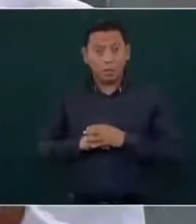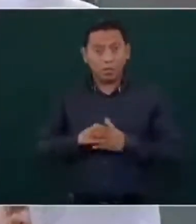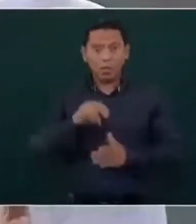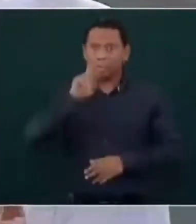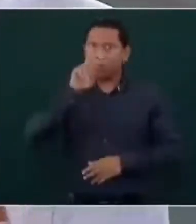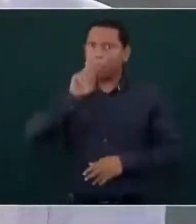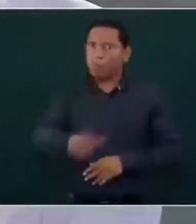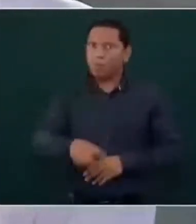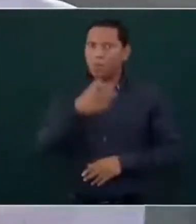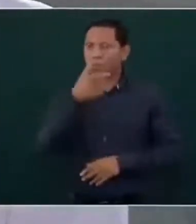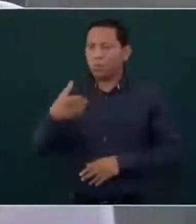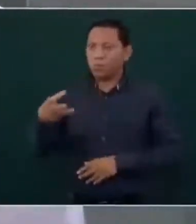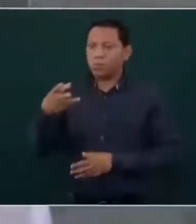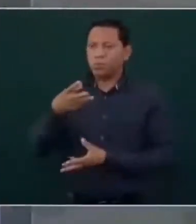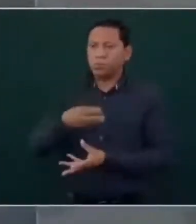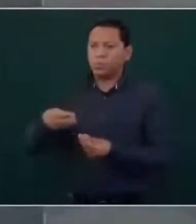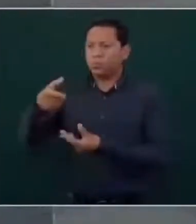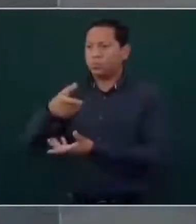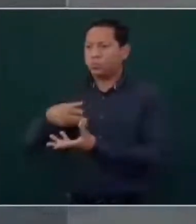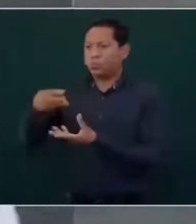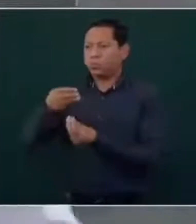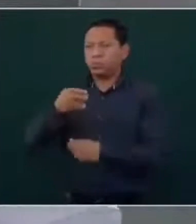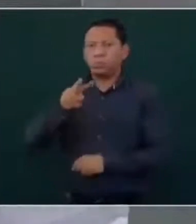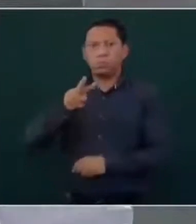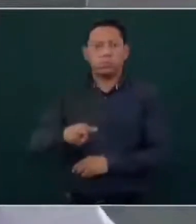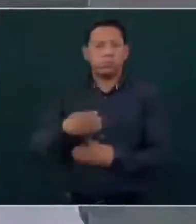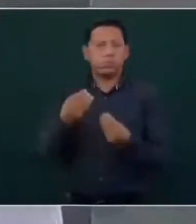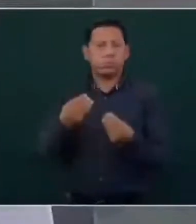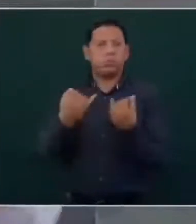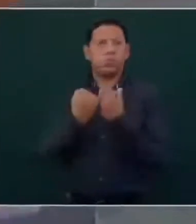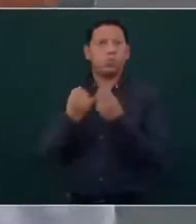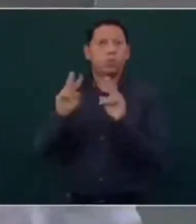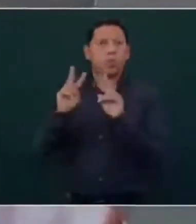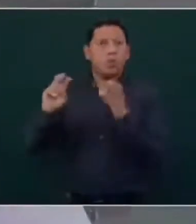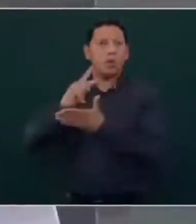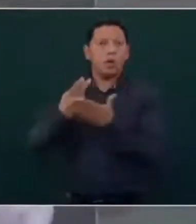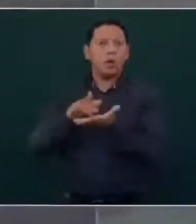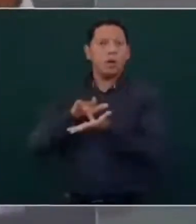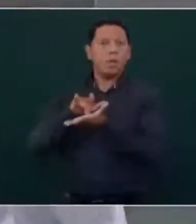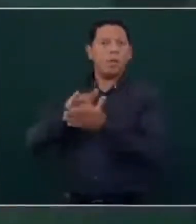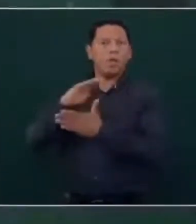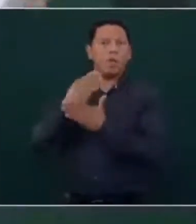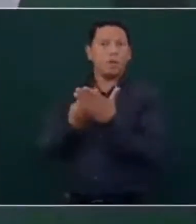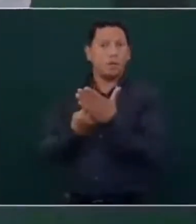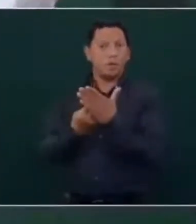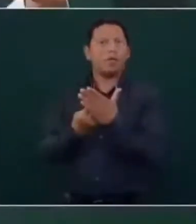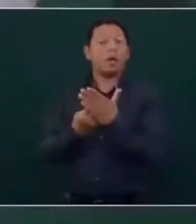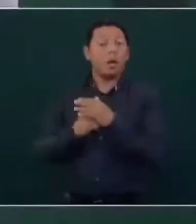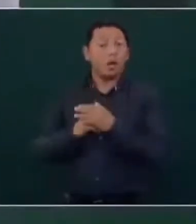Y tanto los programas de bienestar como las remesas van abajo.